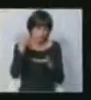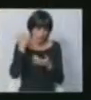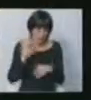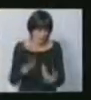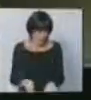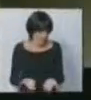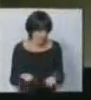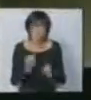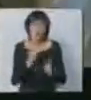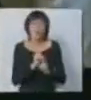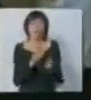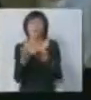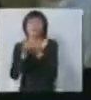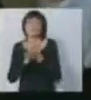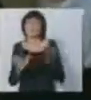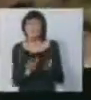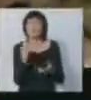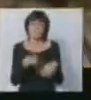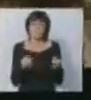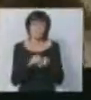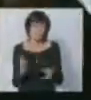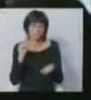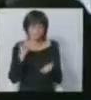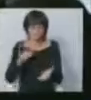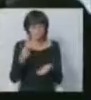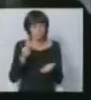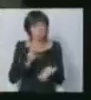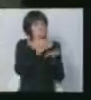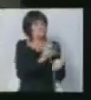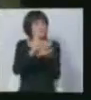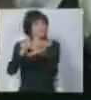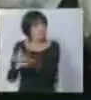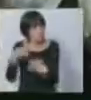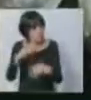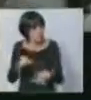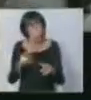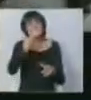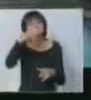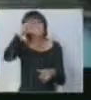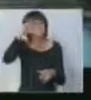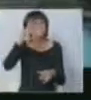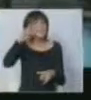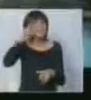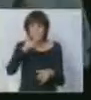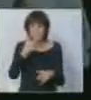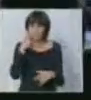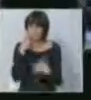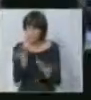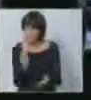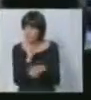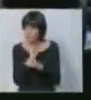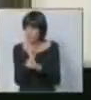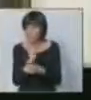película estreno, pero lo que está haciendo es invertir en producir series exclusivas para transmitir por esta plataforma y con